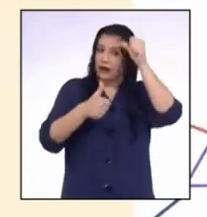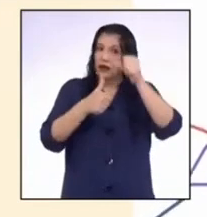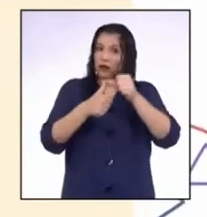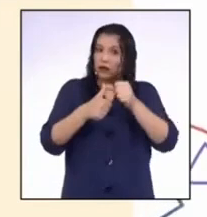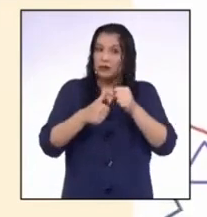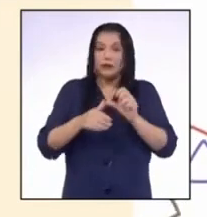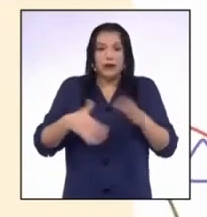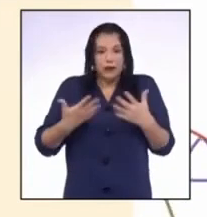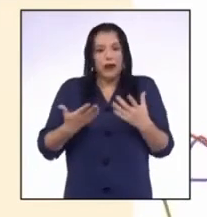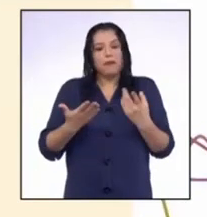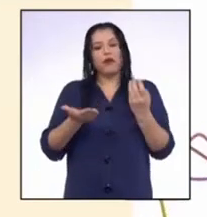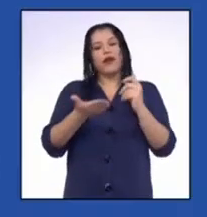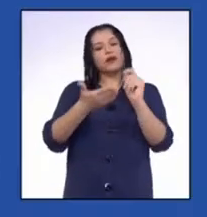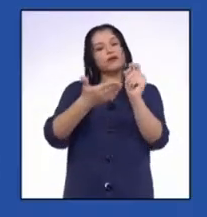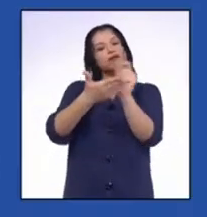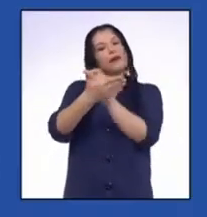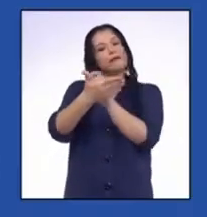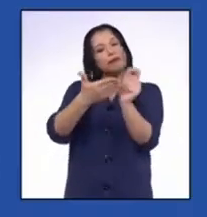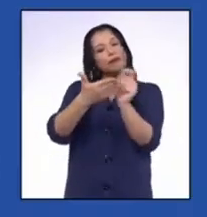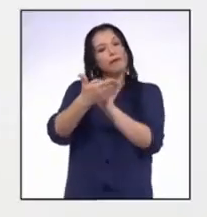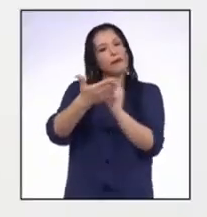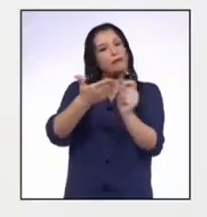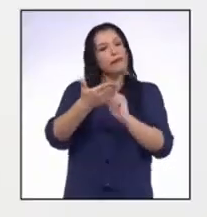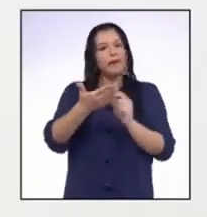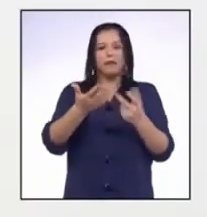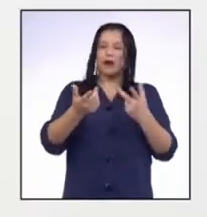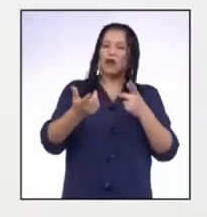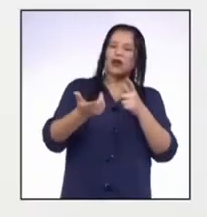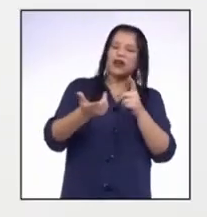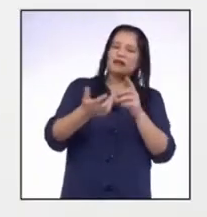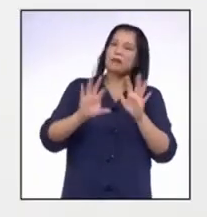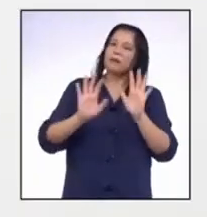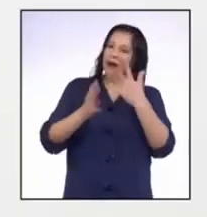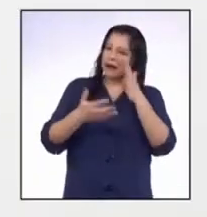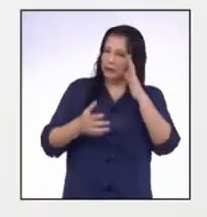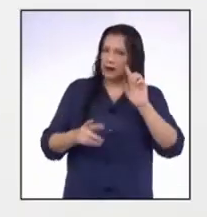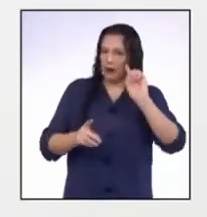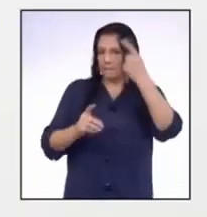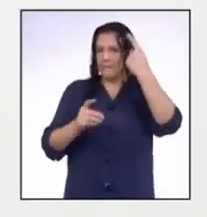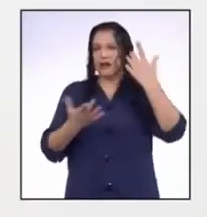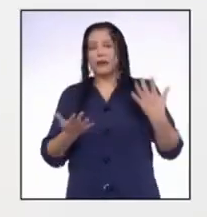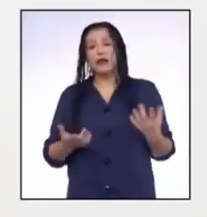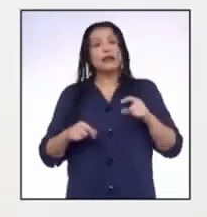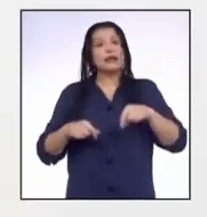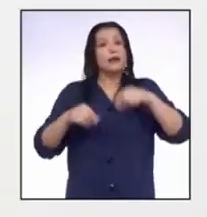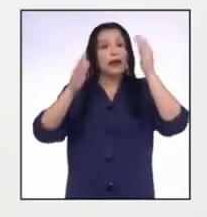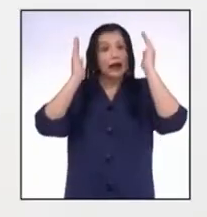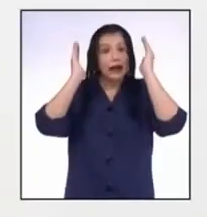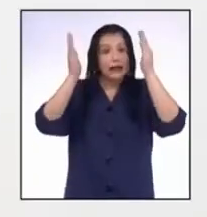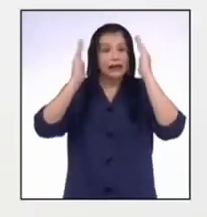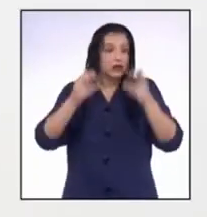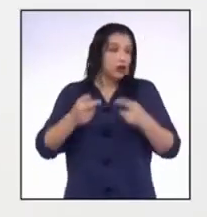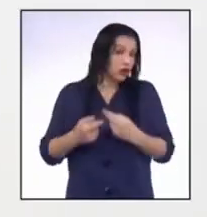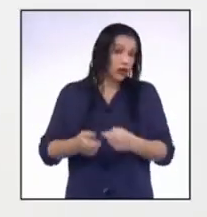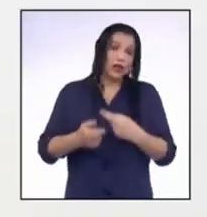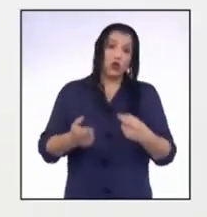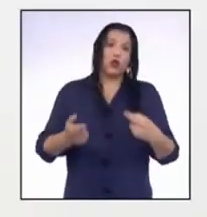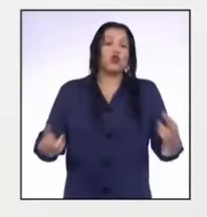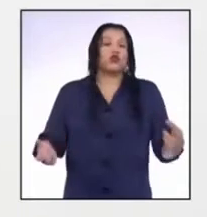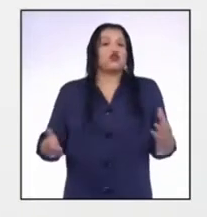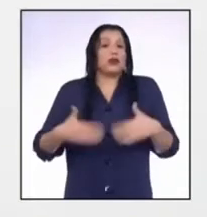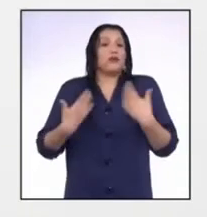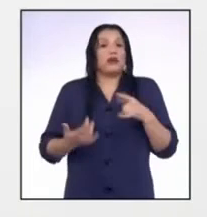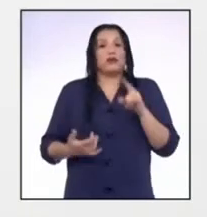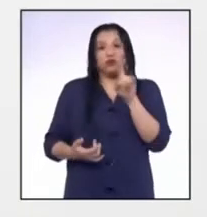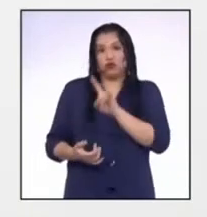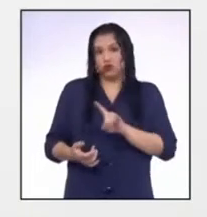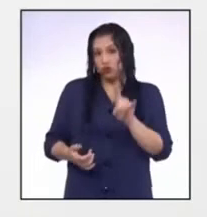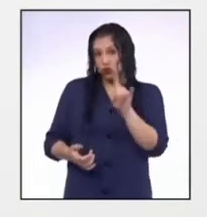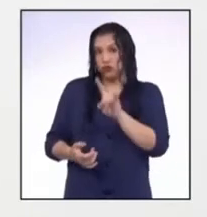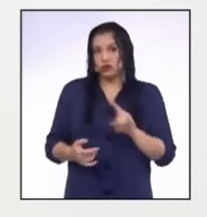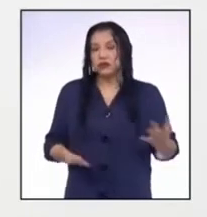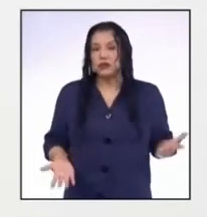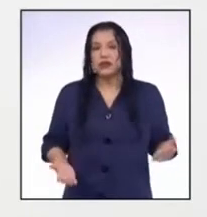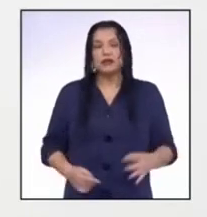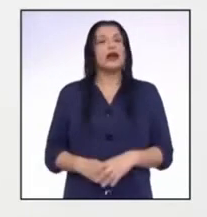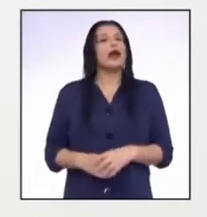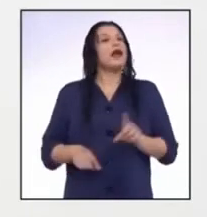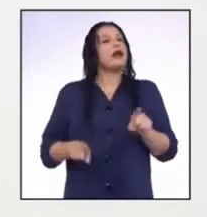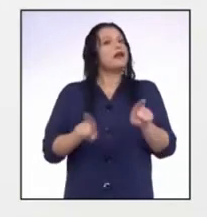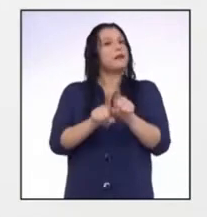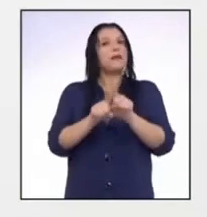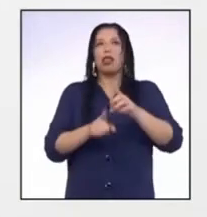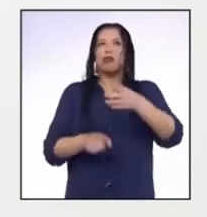que para la redacción de nuestro borrador debemos estar muy atentos a los recursos que estamos utilizando. Además,